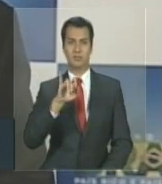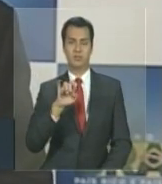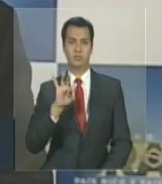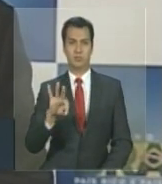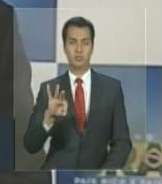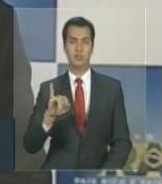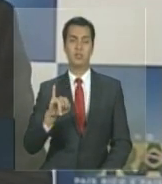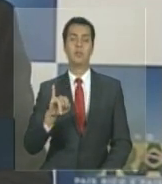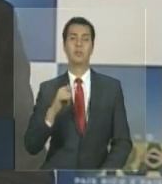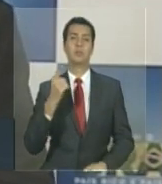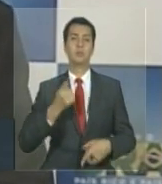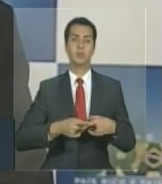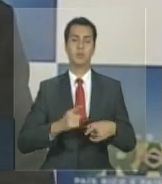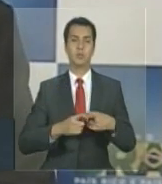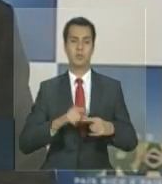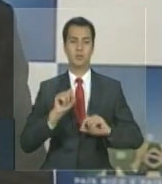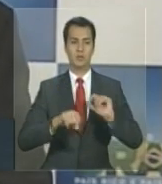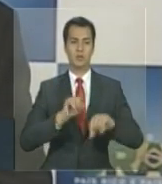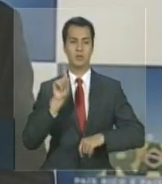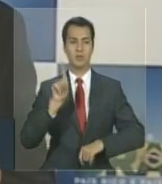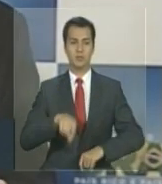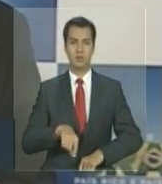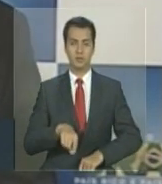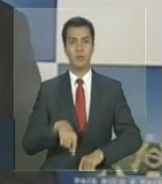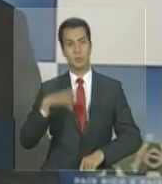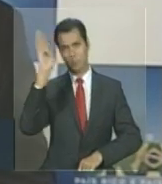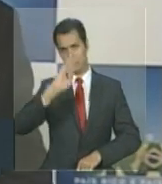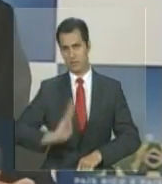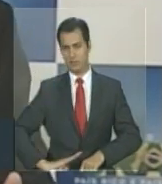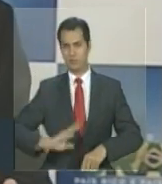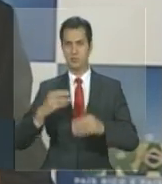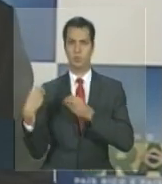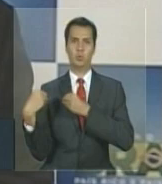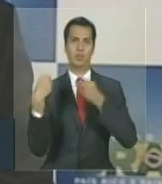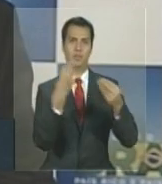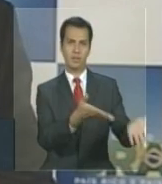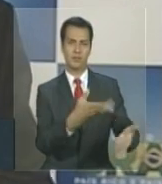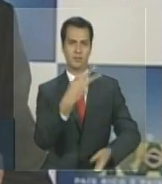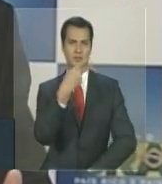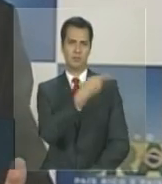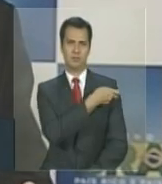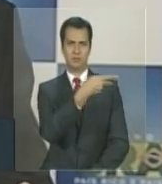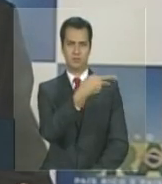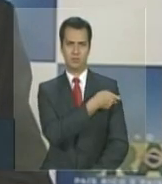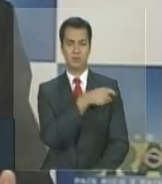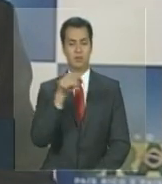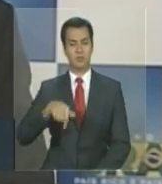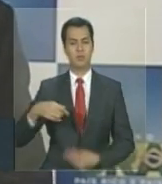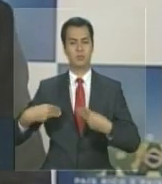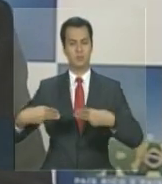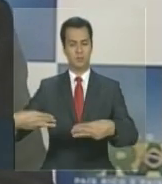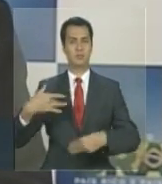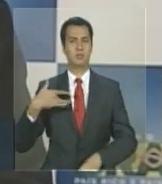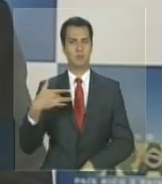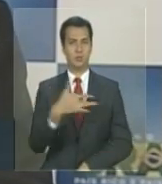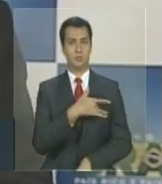se está haciendo con vacinas donadas por Brasil, por el Ministerio de Salud de